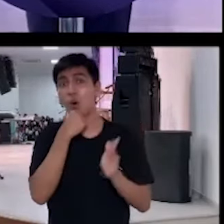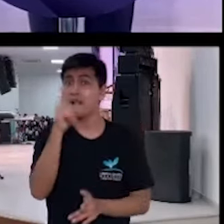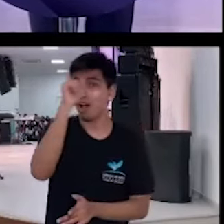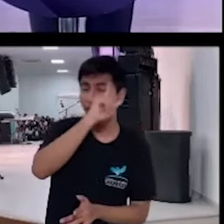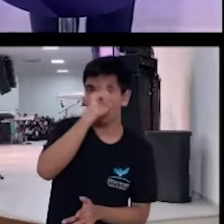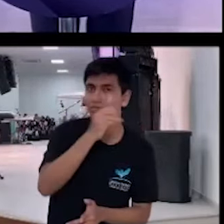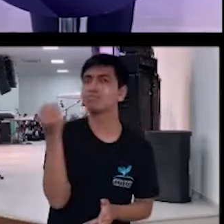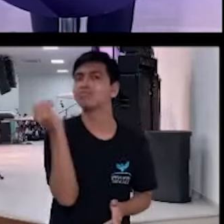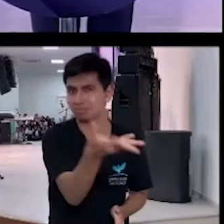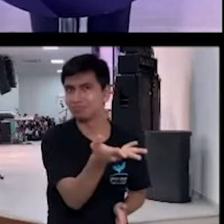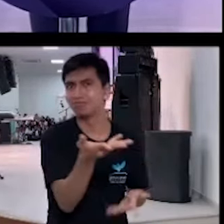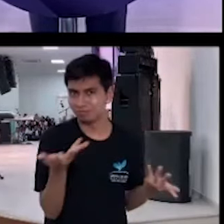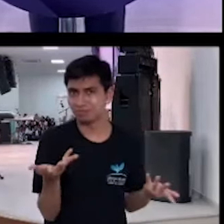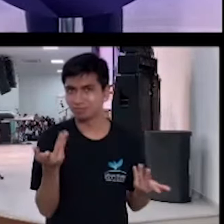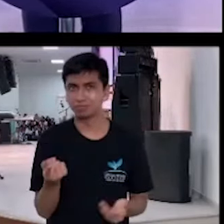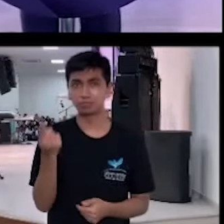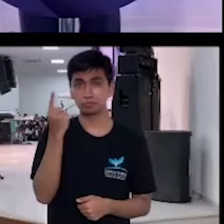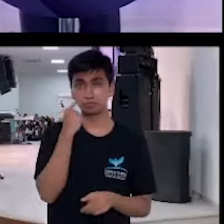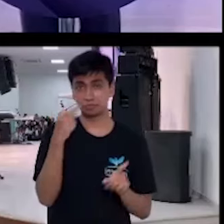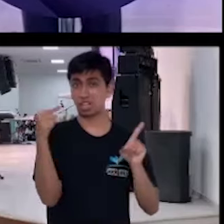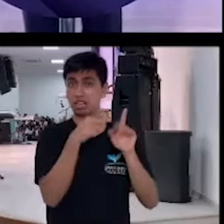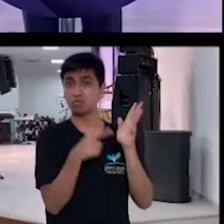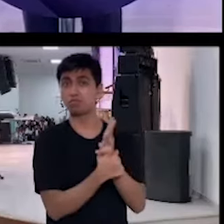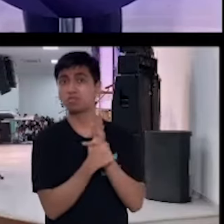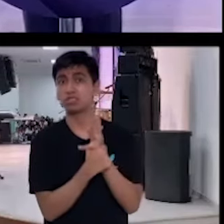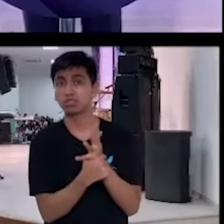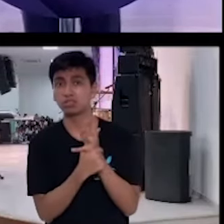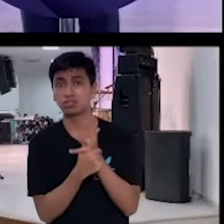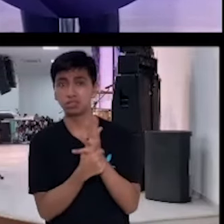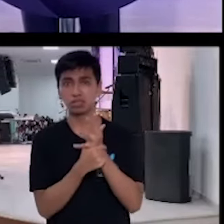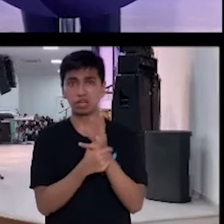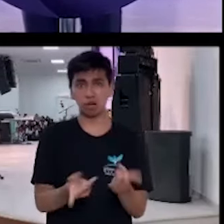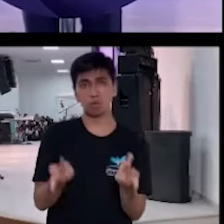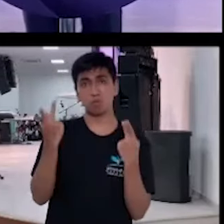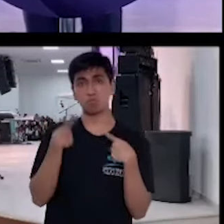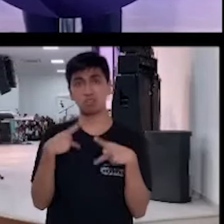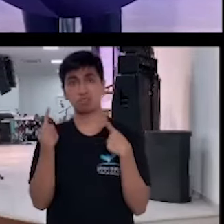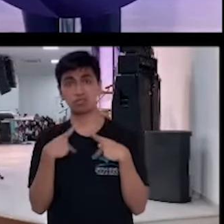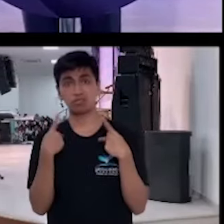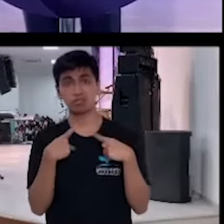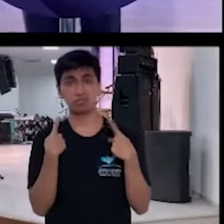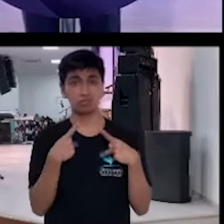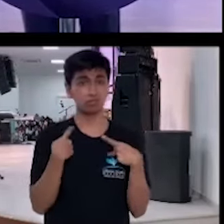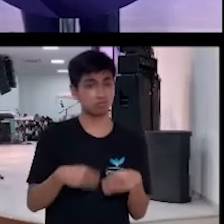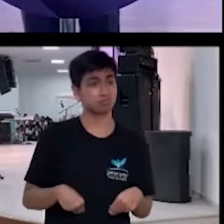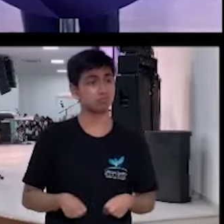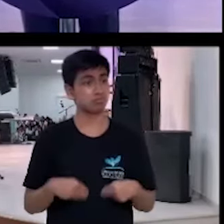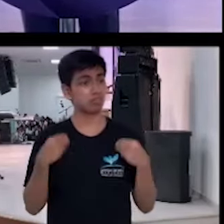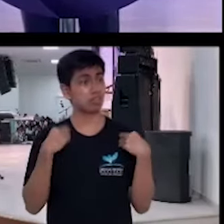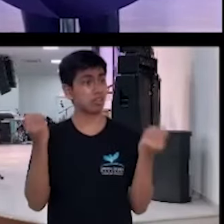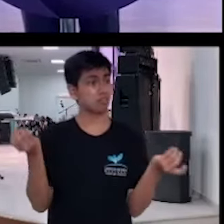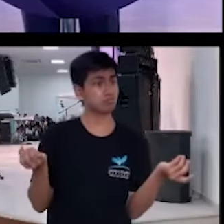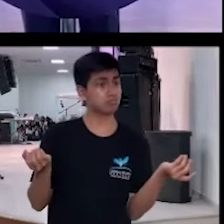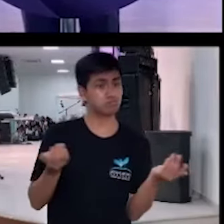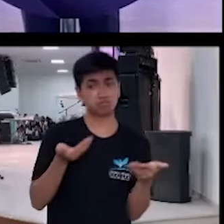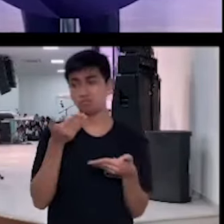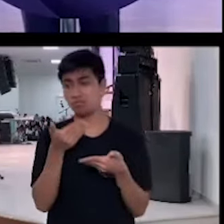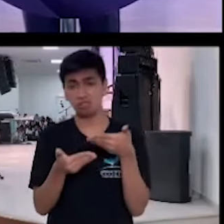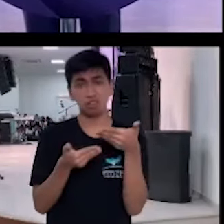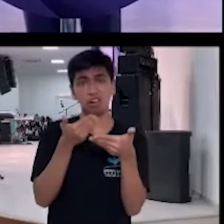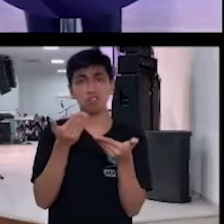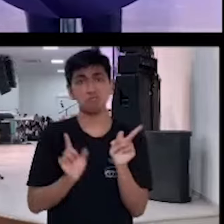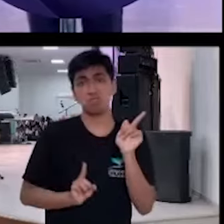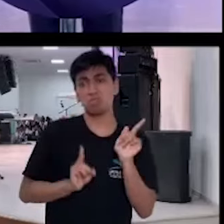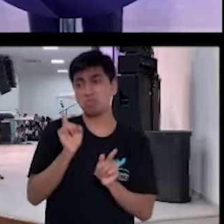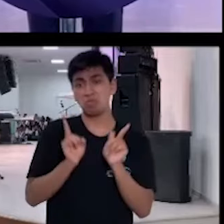el pueblo. Pero en la multitud de consejos hay seguridad. O en la multitud de consejos está